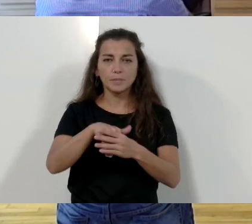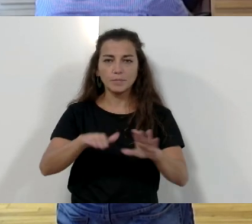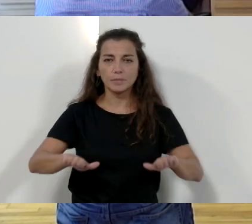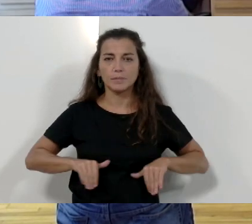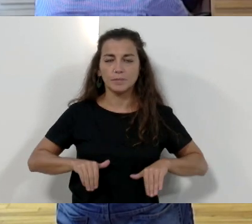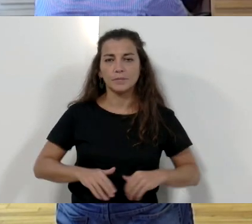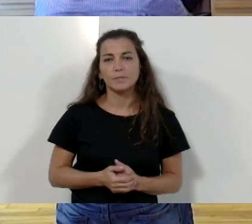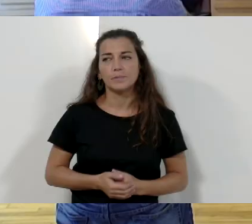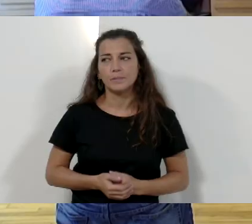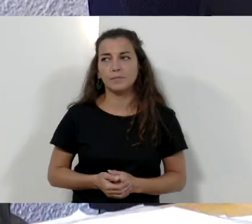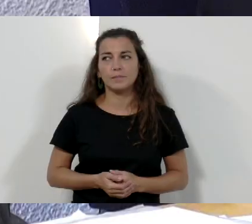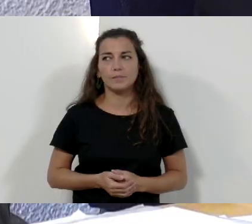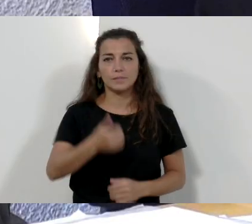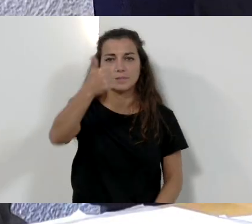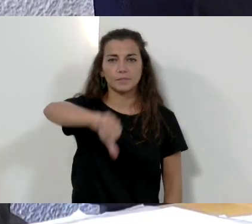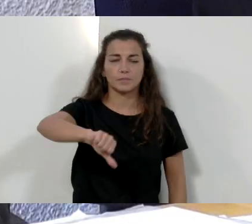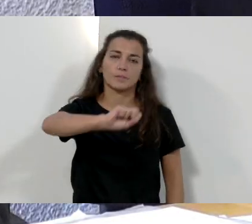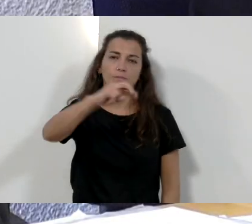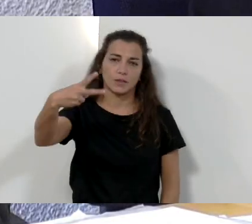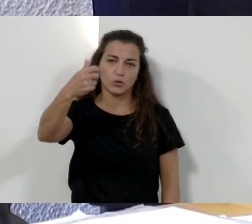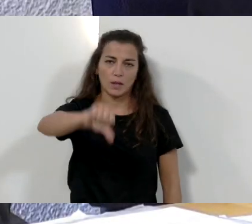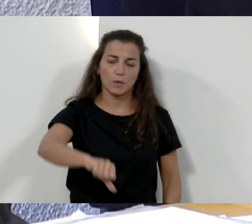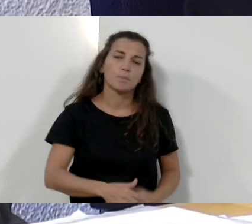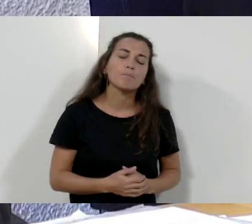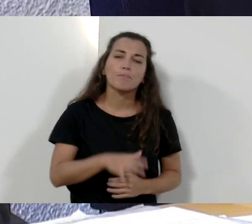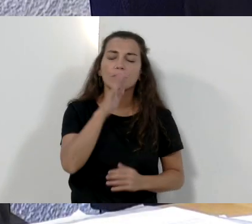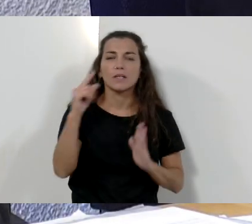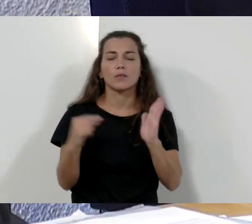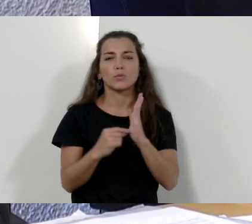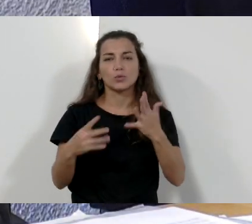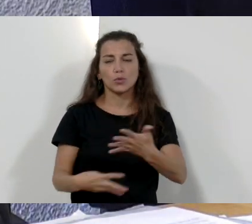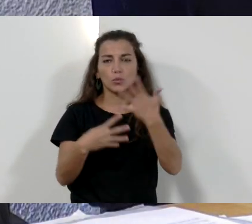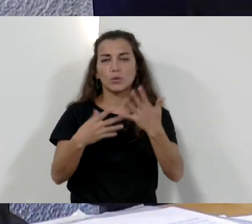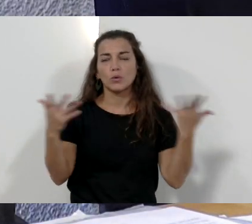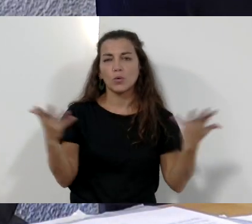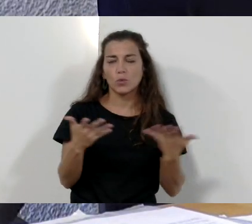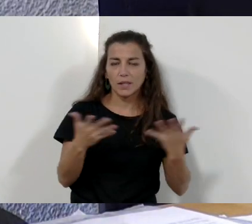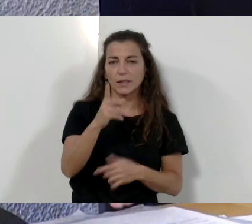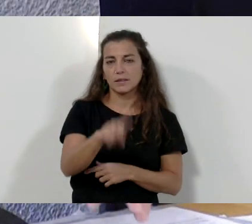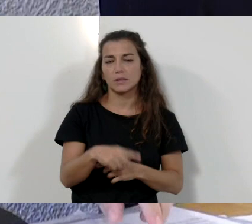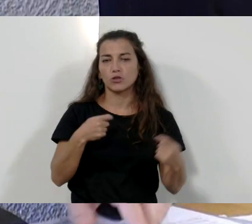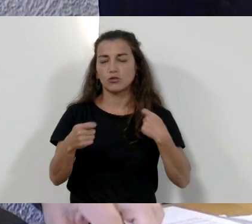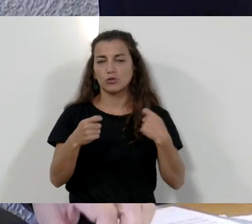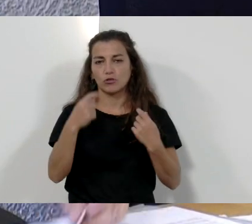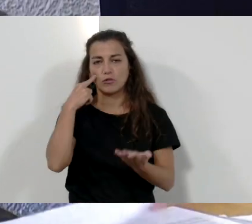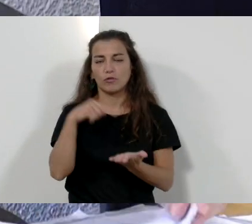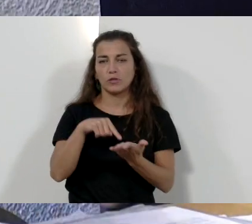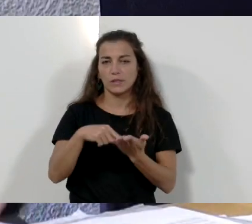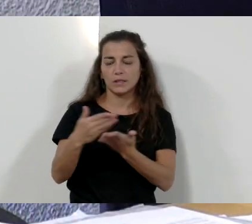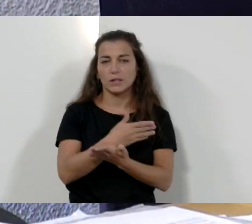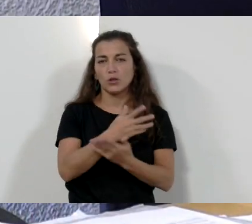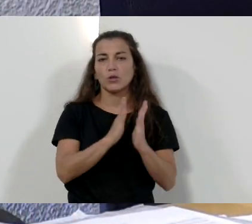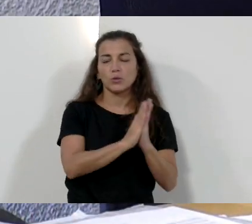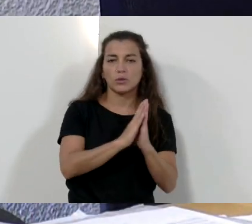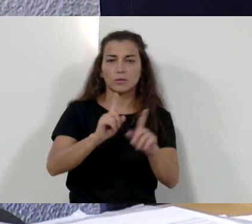¿Abstenciones? Queda rechazada. Y pasamos al punto número 9, urgencias, control y fiscalización. Ruegos y preguntas. Señor secretario, ¿alguna